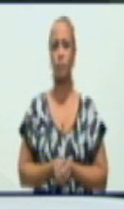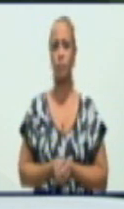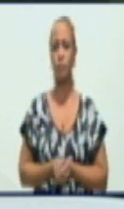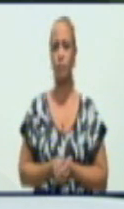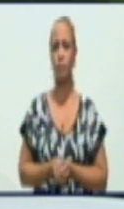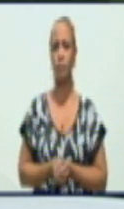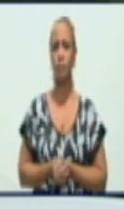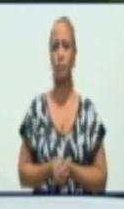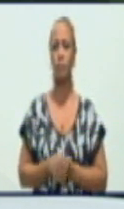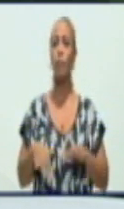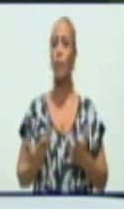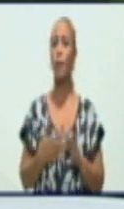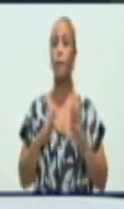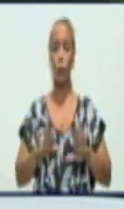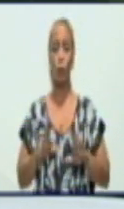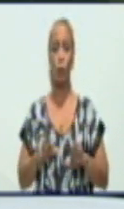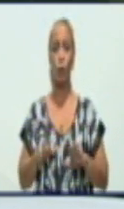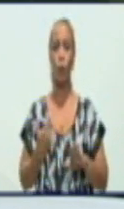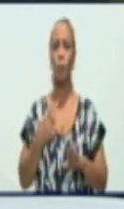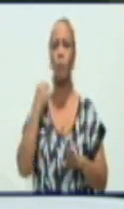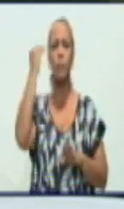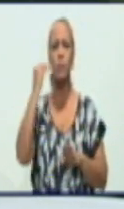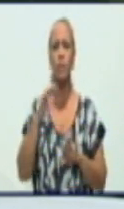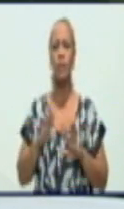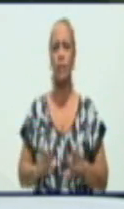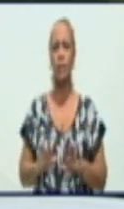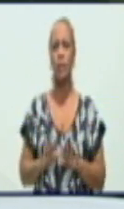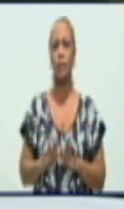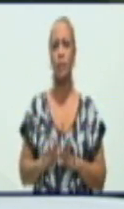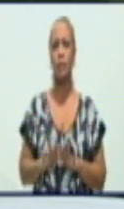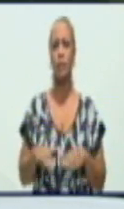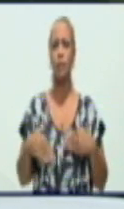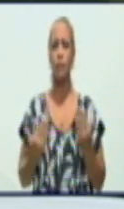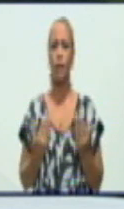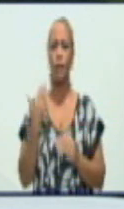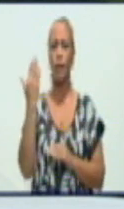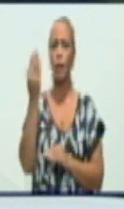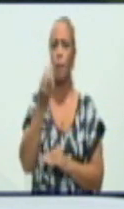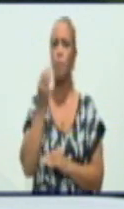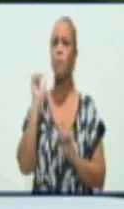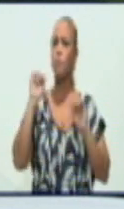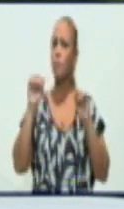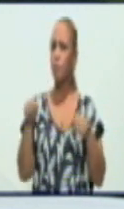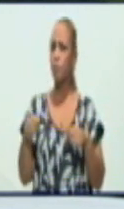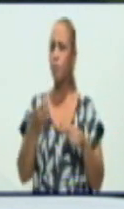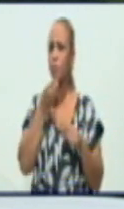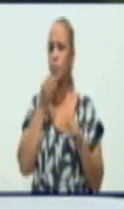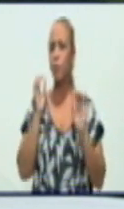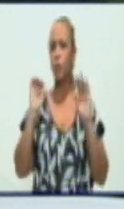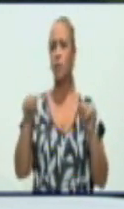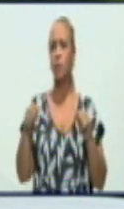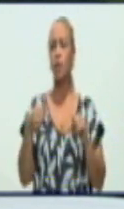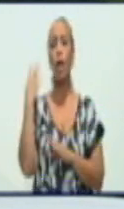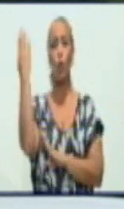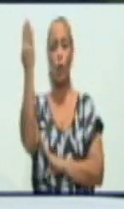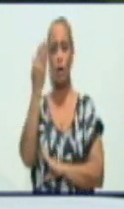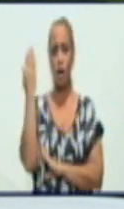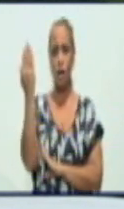propongo detenernos aquí está previsto de acuerdo al cono de probabilidades que el huracán